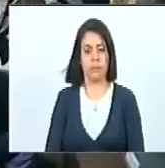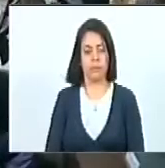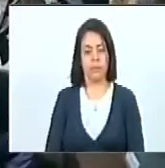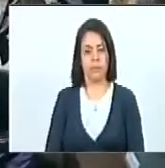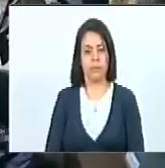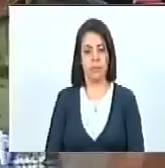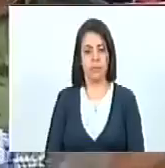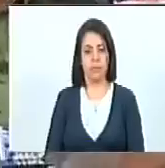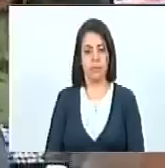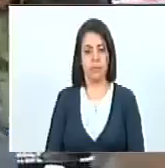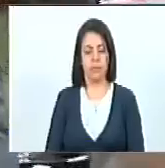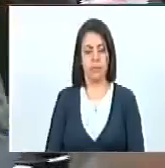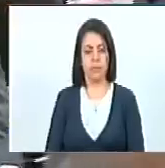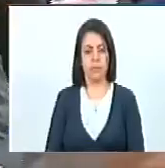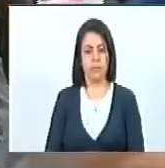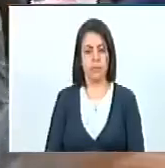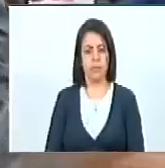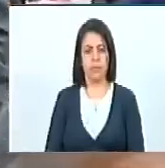Colegas diputados,